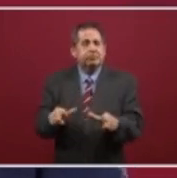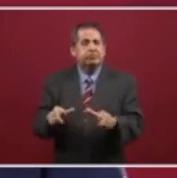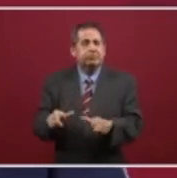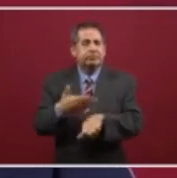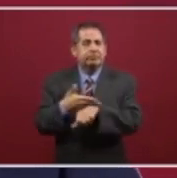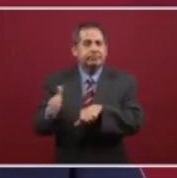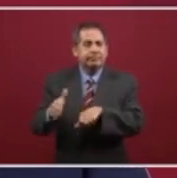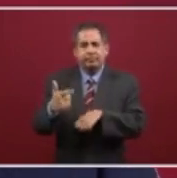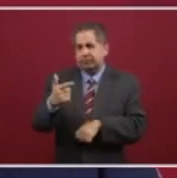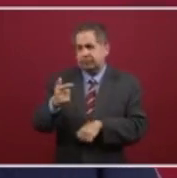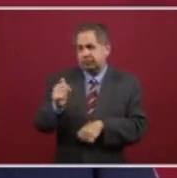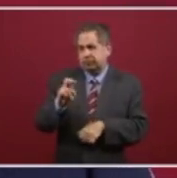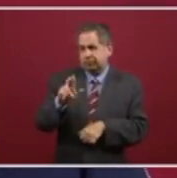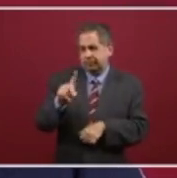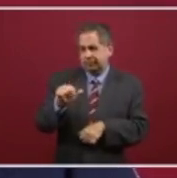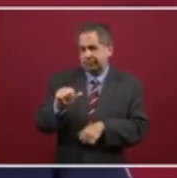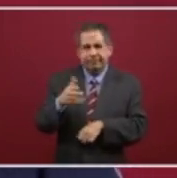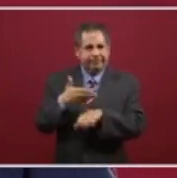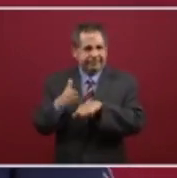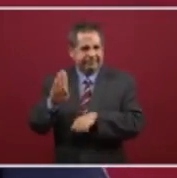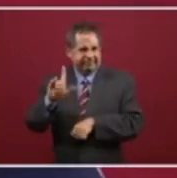porque luego que